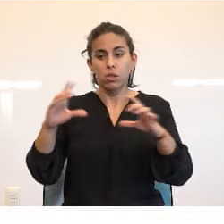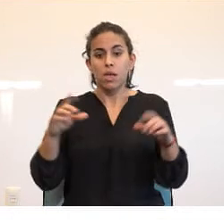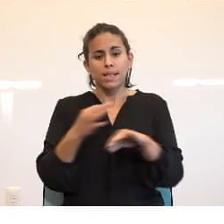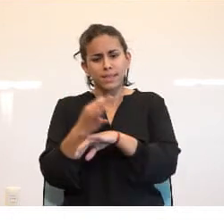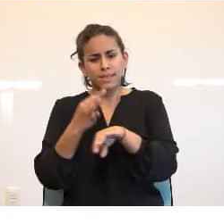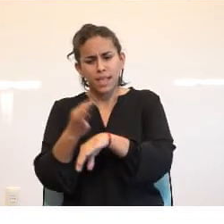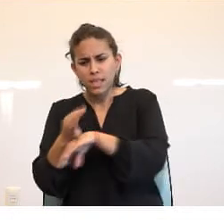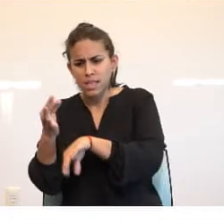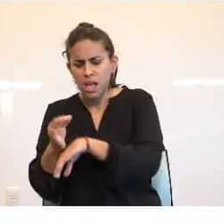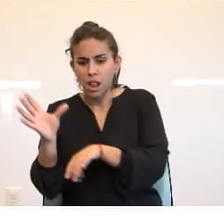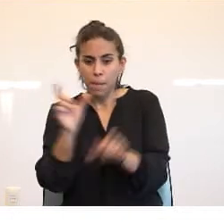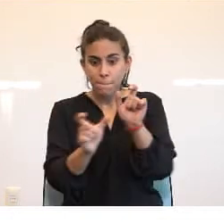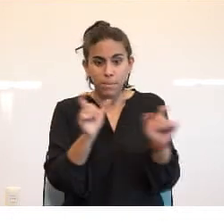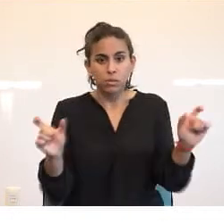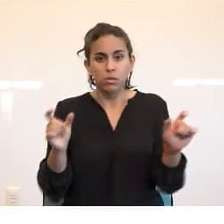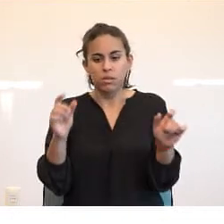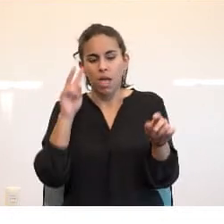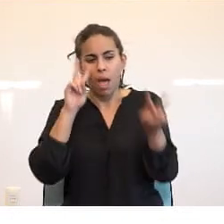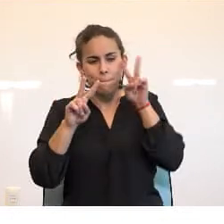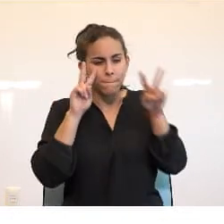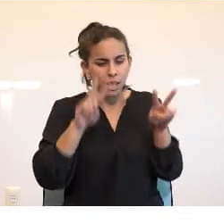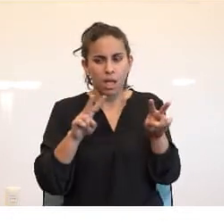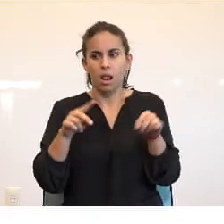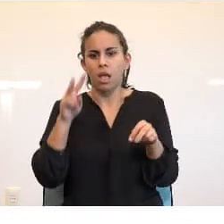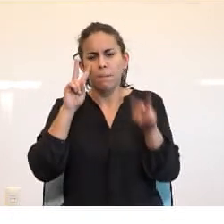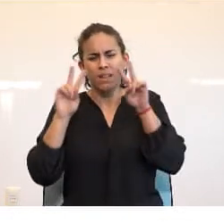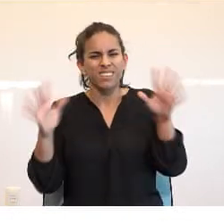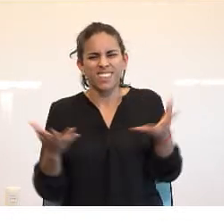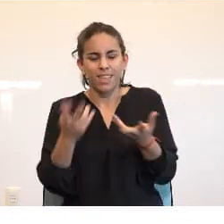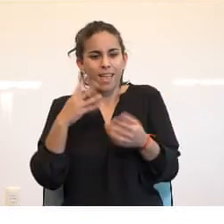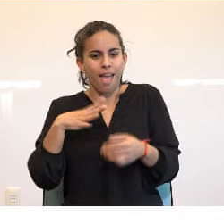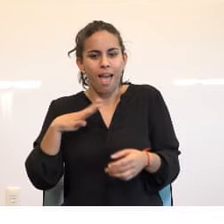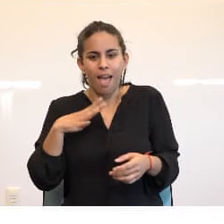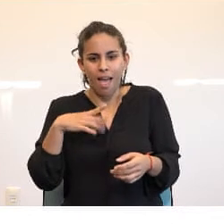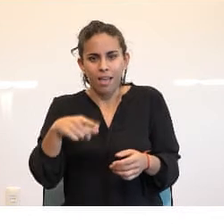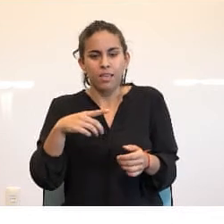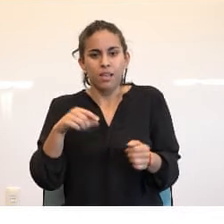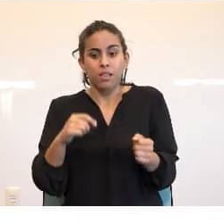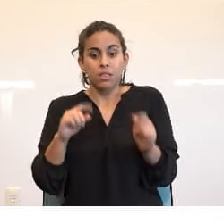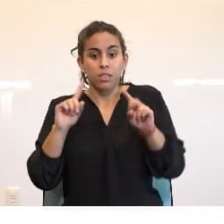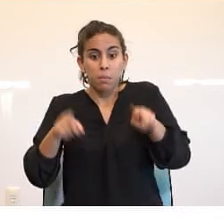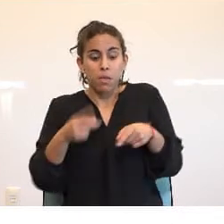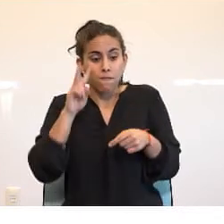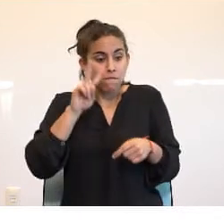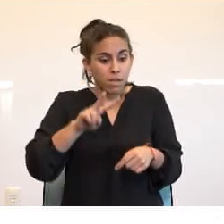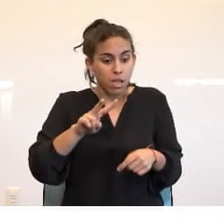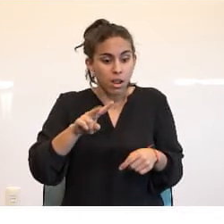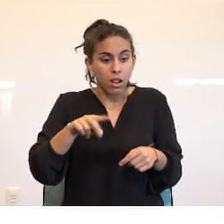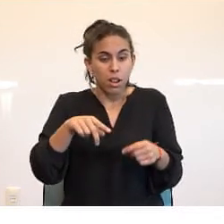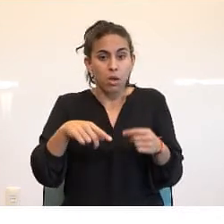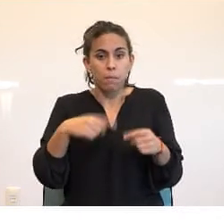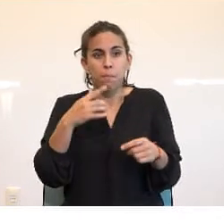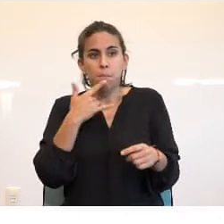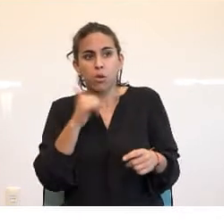a nuestra gente a mirar lo que aparece en los medios. Aquí vemos a nuestro pontífice, el